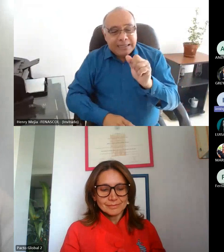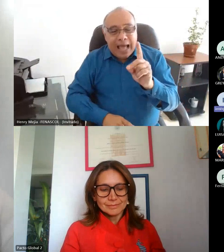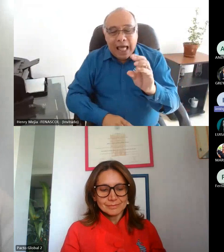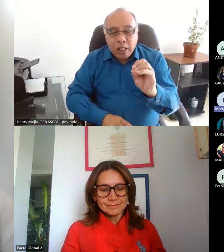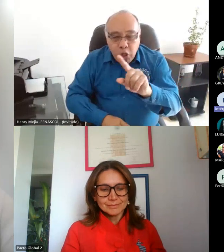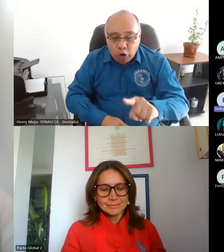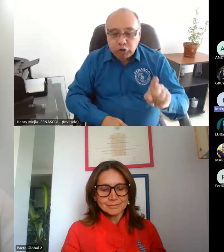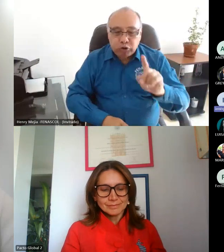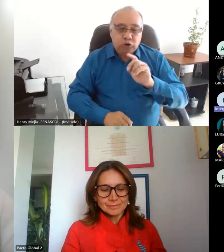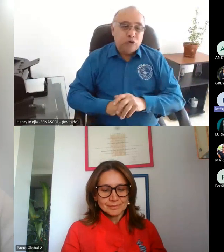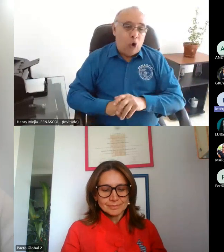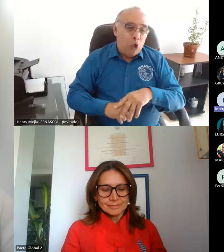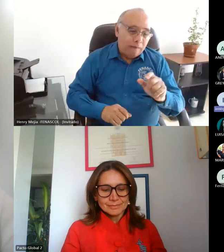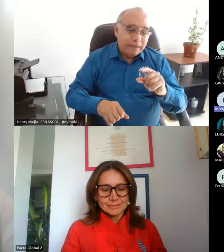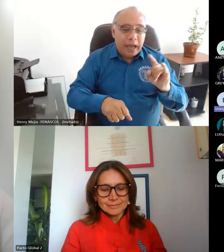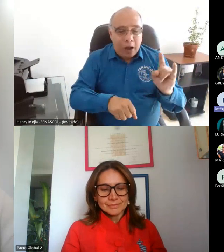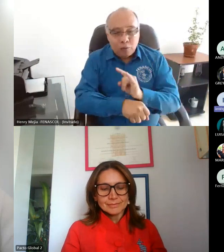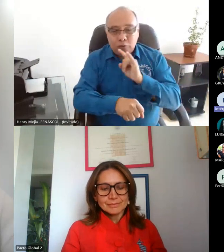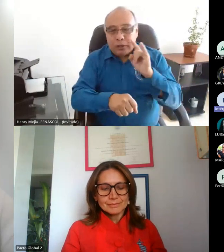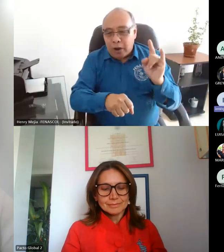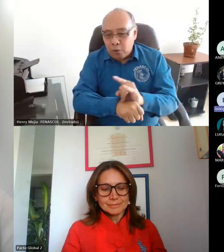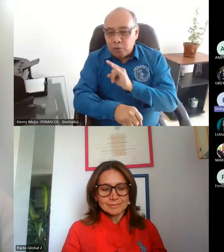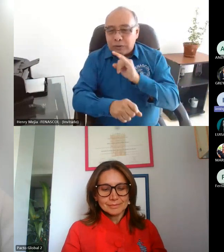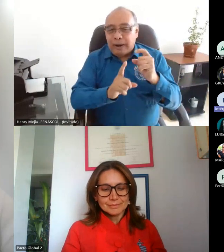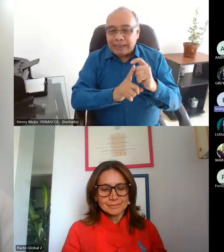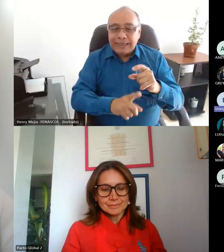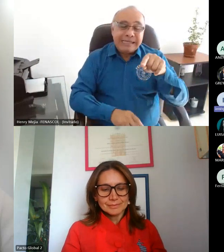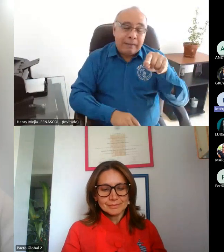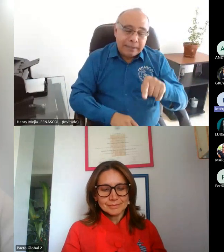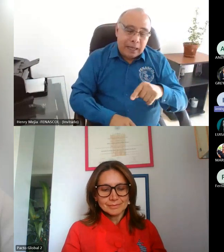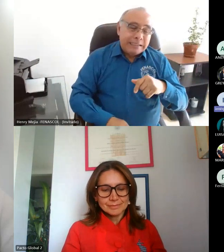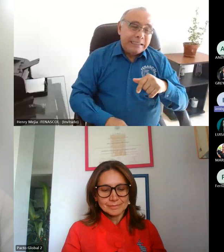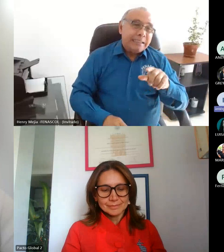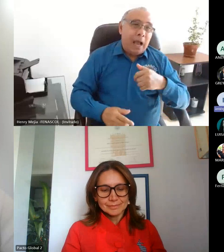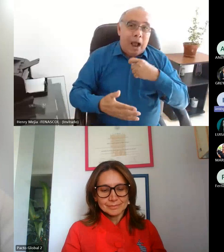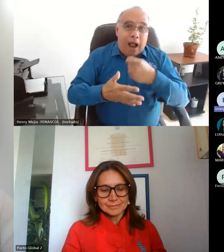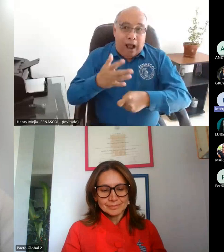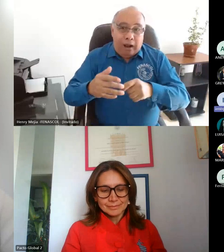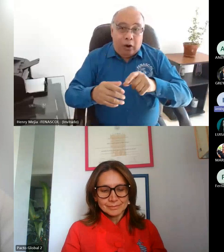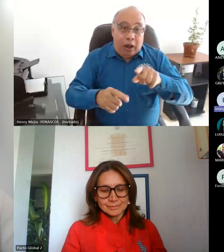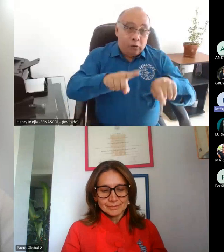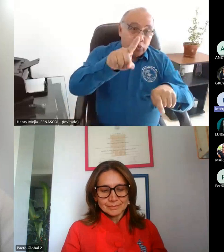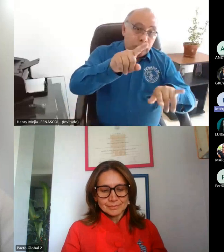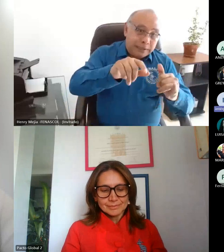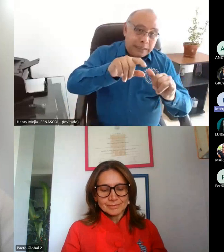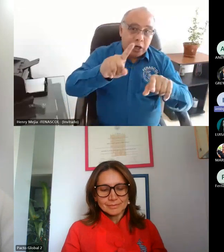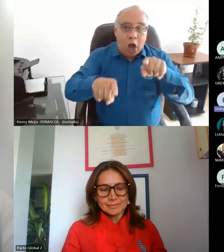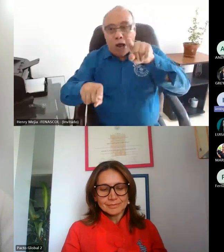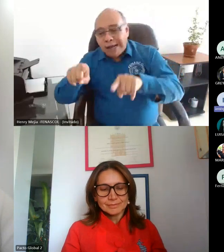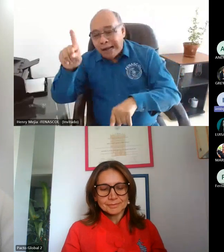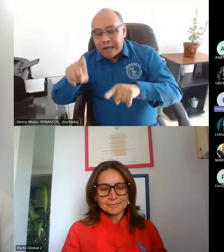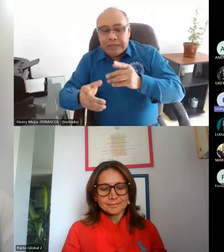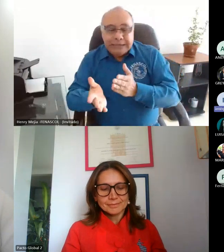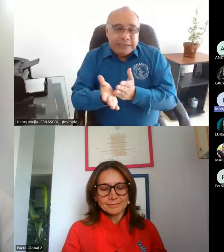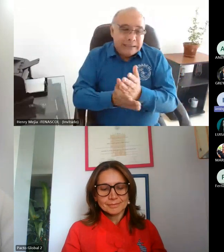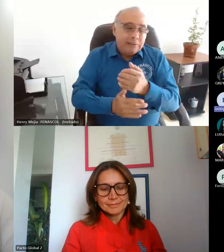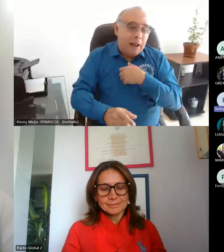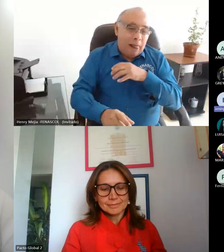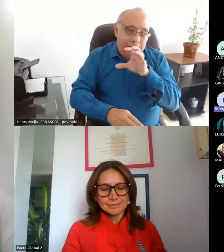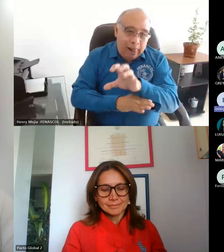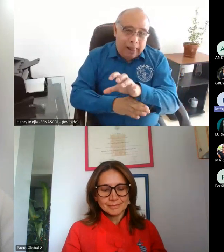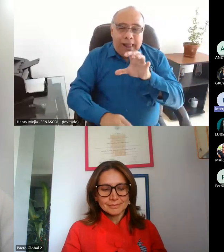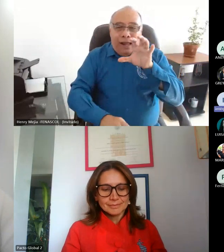términos como discapacitados eh se siguen usando eh palabras así que pues pueden